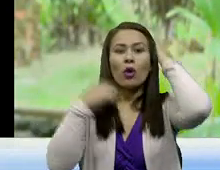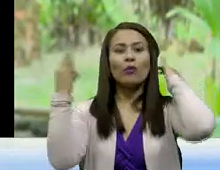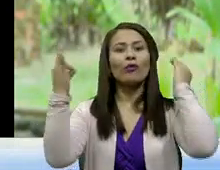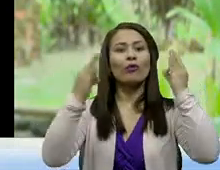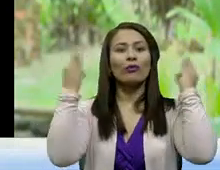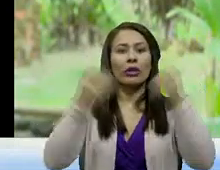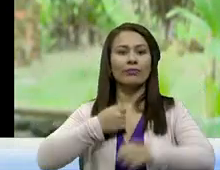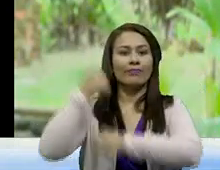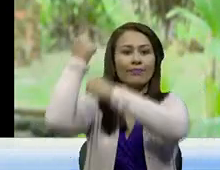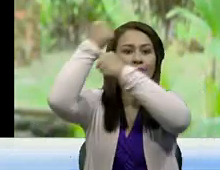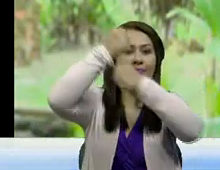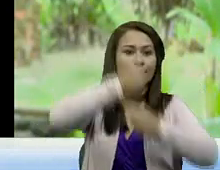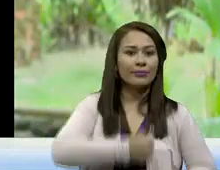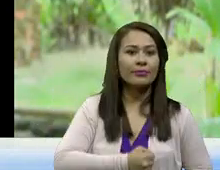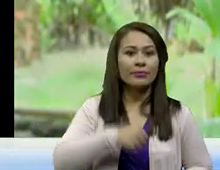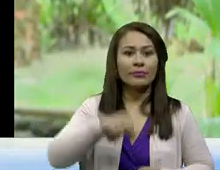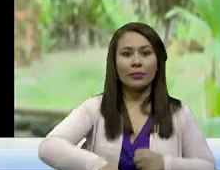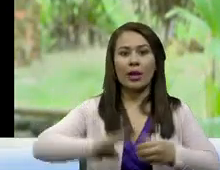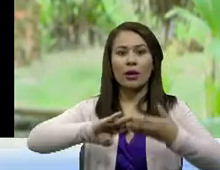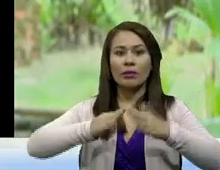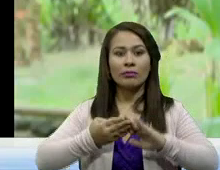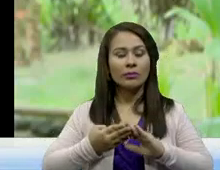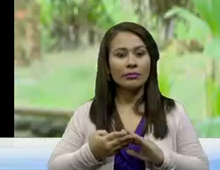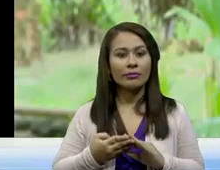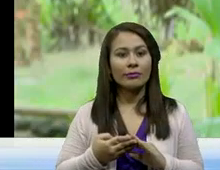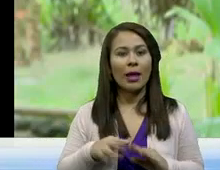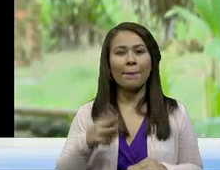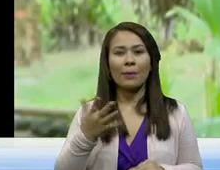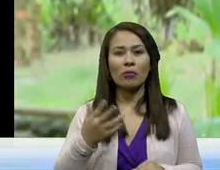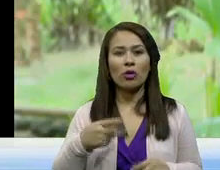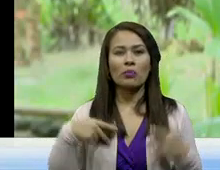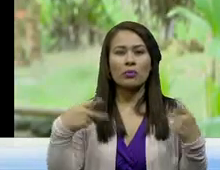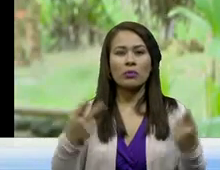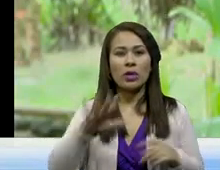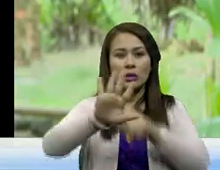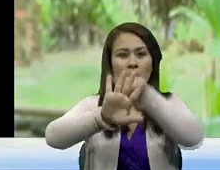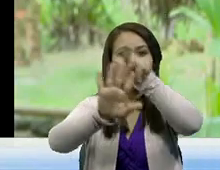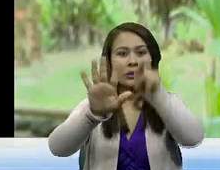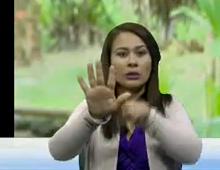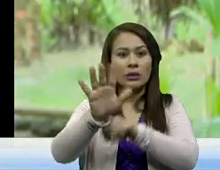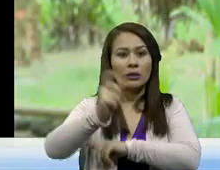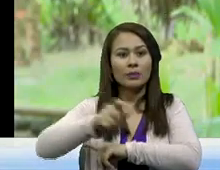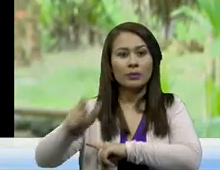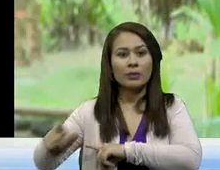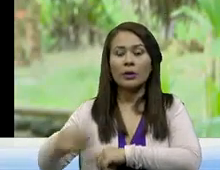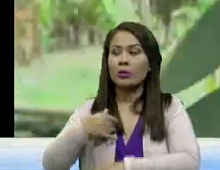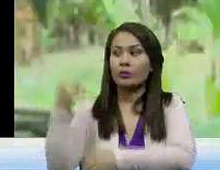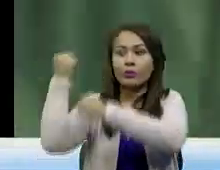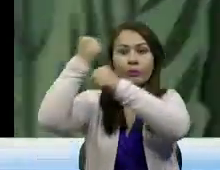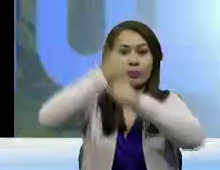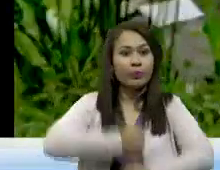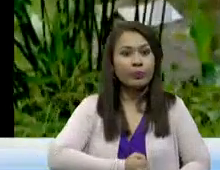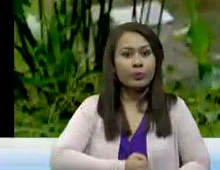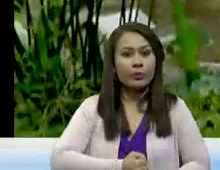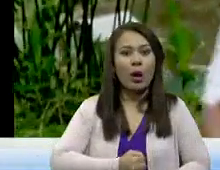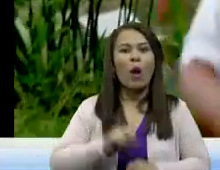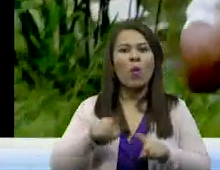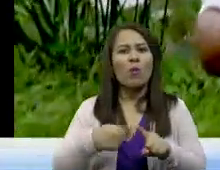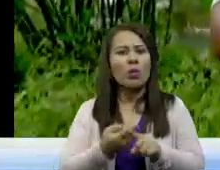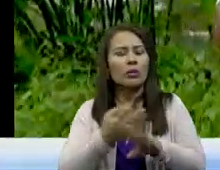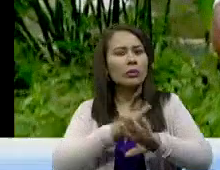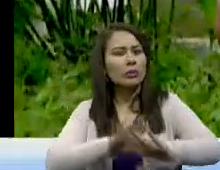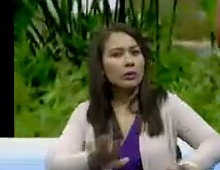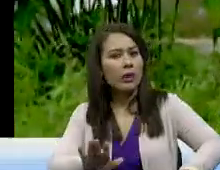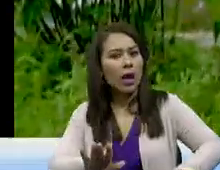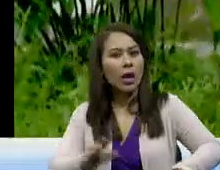esta comunidad. Entre los fundadores apenas vivimos como 5 personas, los fundadores. Cuando ya